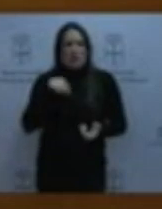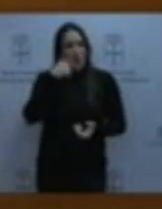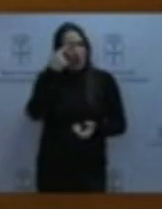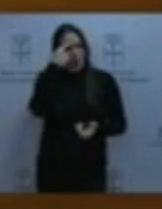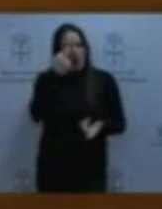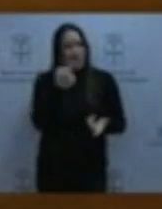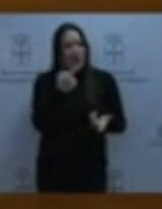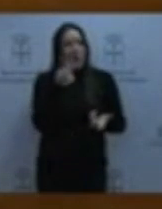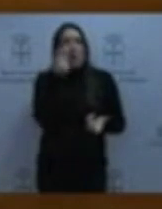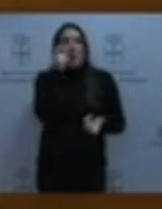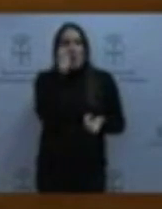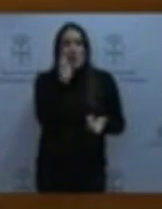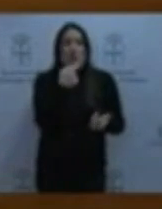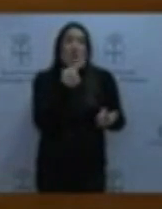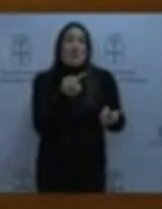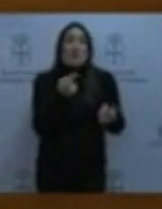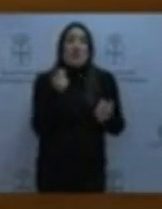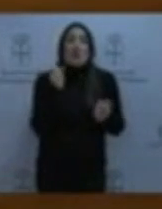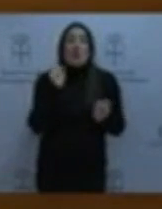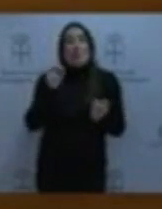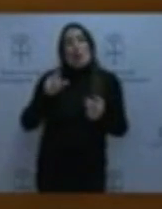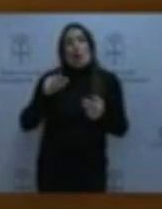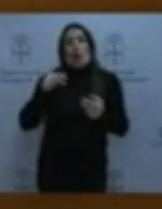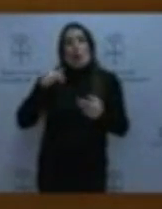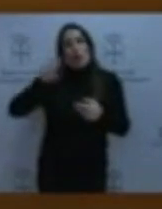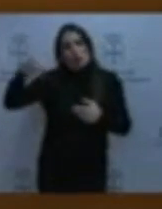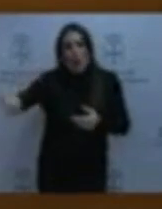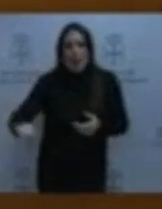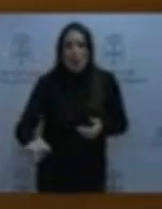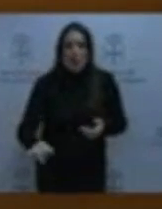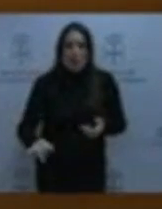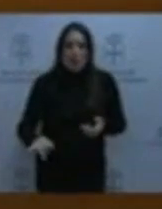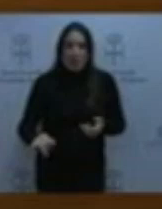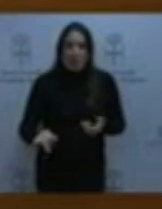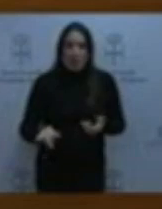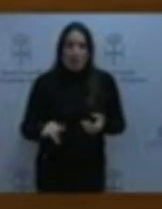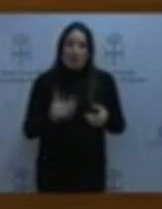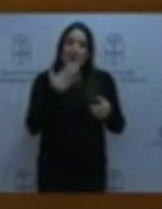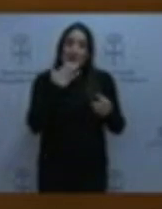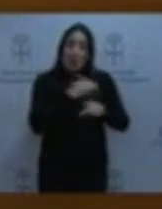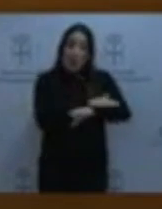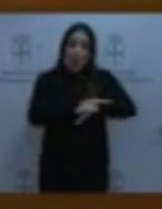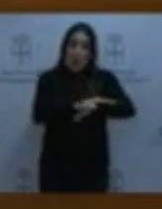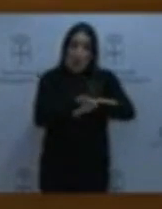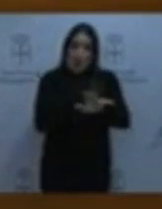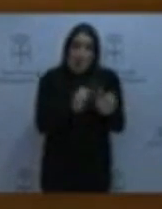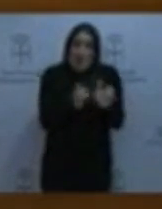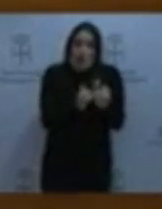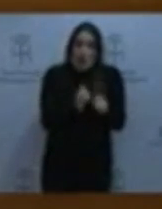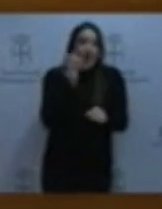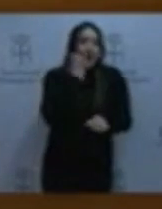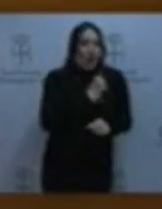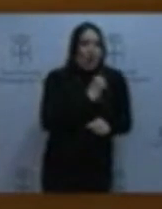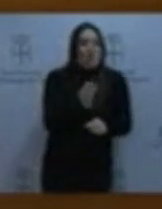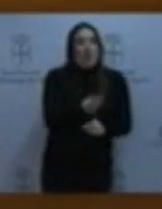pueblo, sí, el mal menor, es un mal menor un gobierno en minoría de Rajoy que una mayoría absoluta, y es un mal